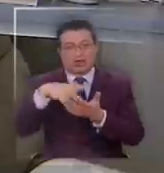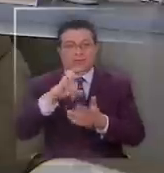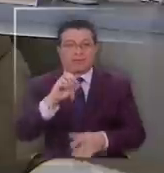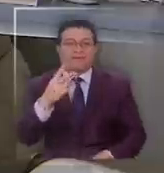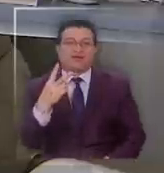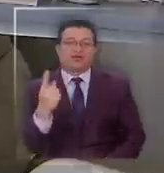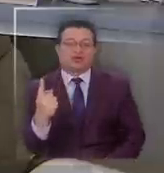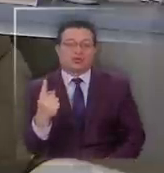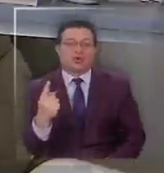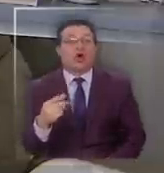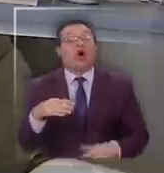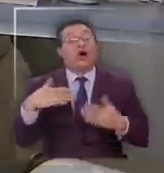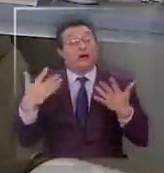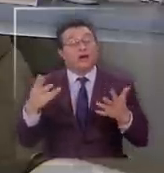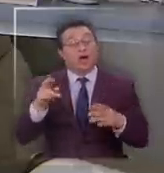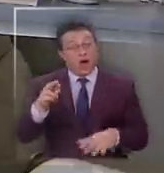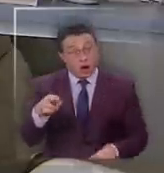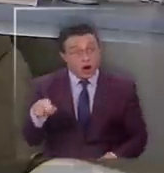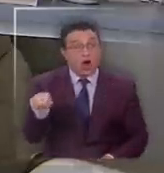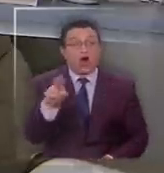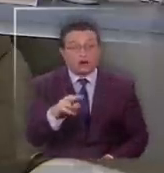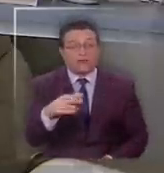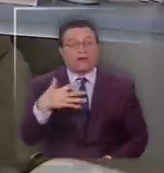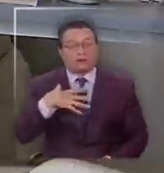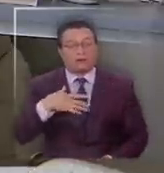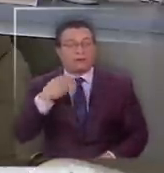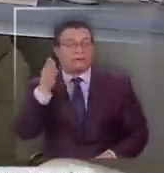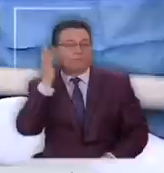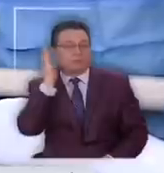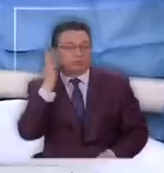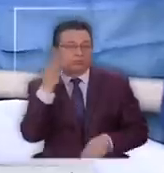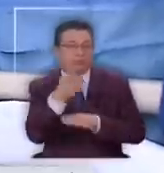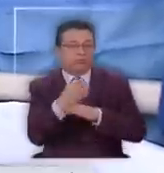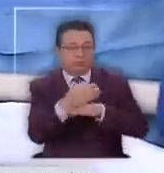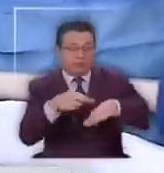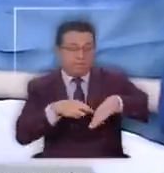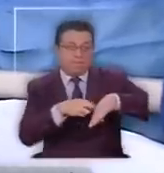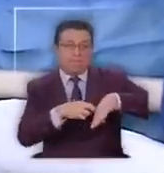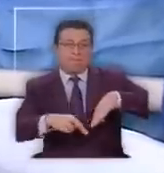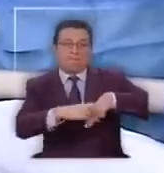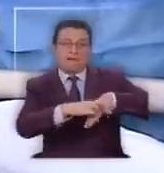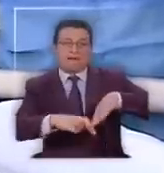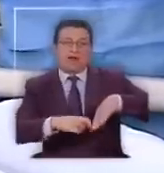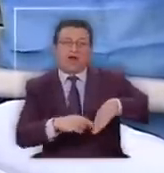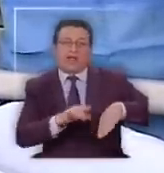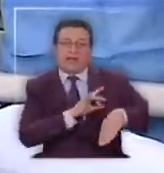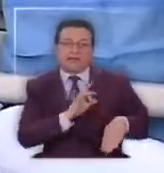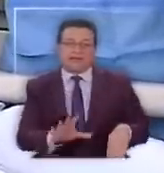2021, cuando nuevamente intentará recorrer la Patagonia chilena.